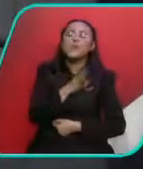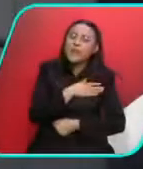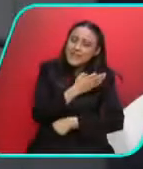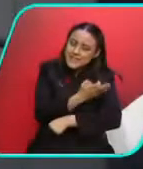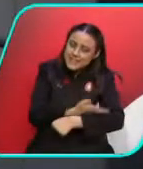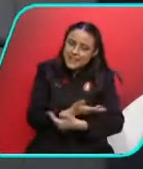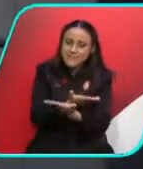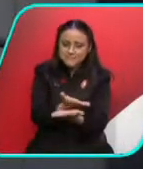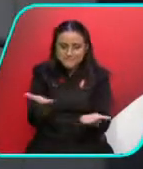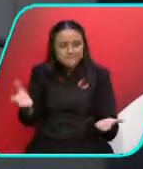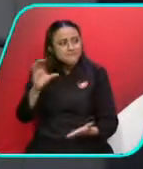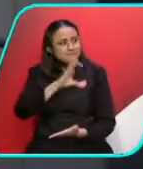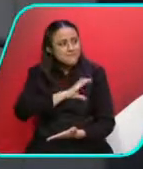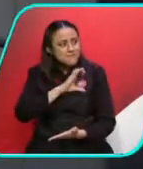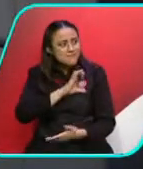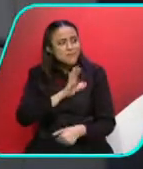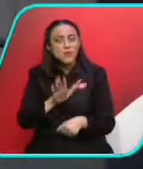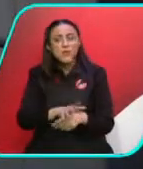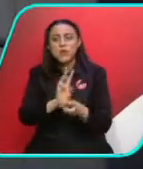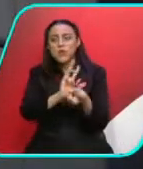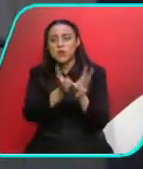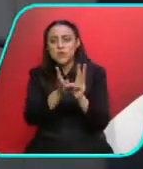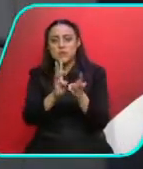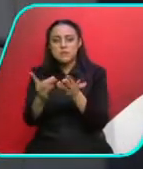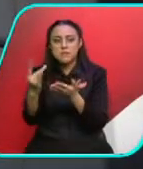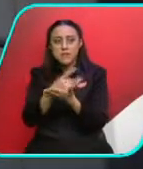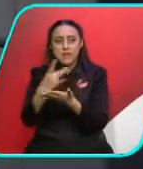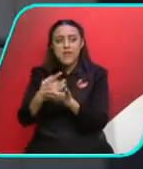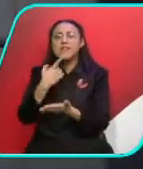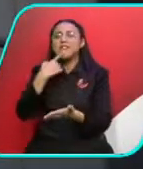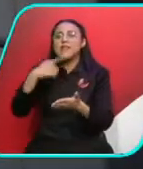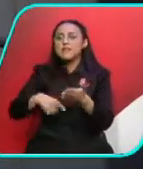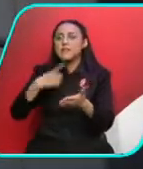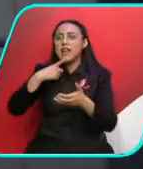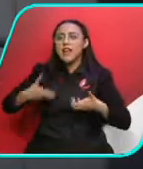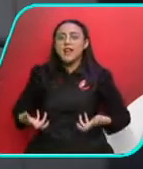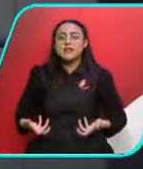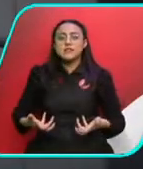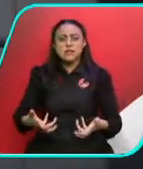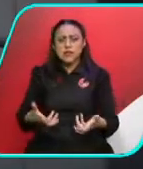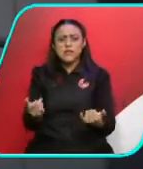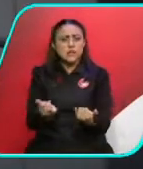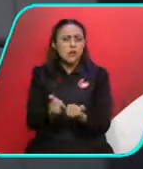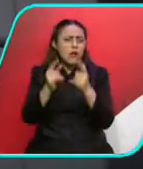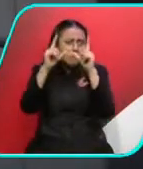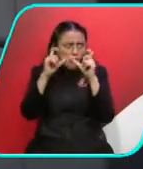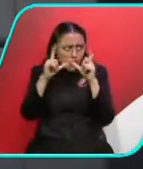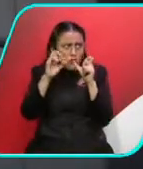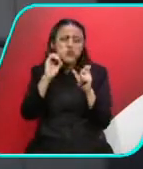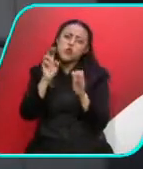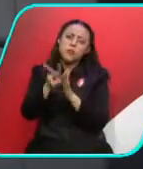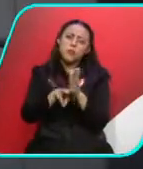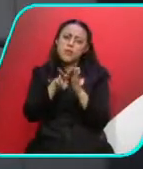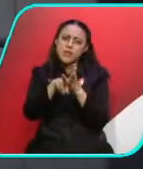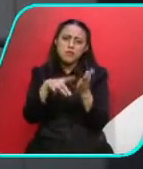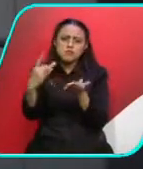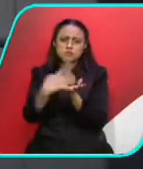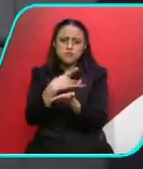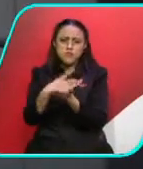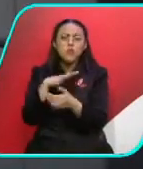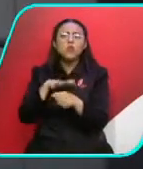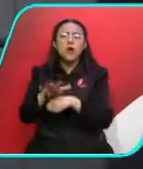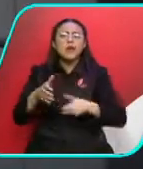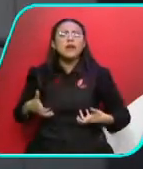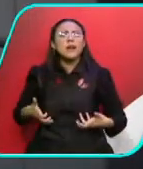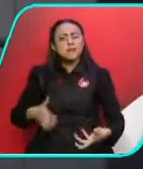Buenas tardes, público querido. Por medio de WhatsApp estoy recibiendo las denuncias de las calles. También pueden ser fotografías y videos de cuál es la